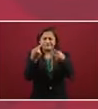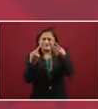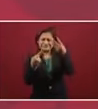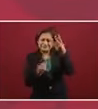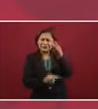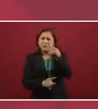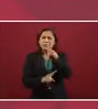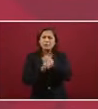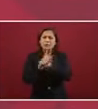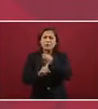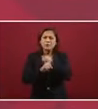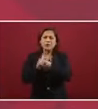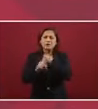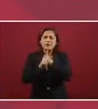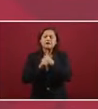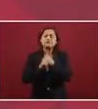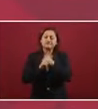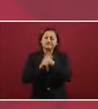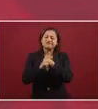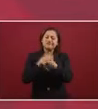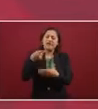causó un daño